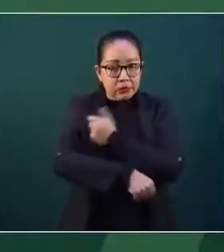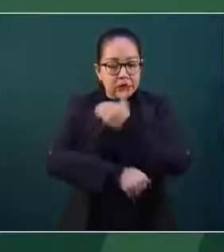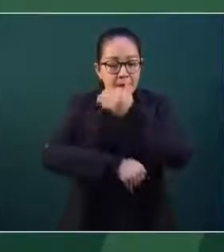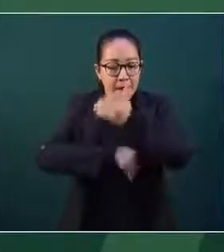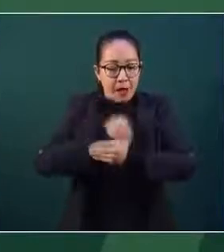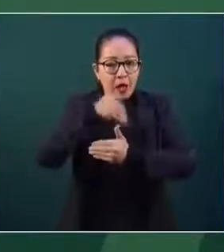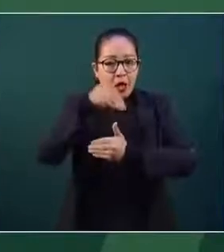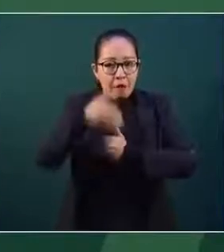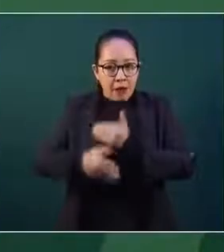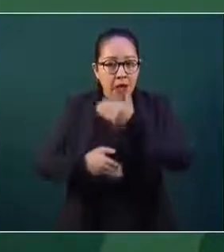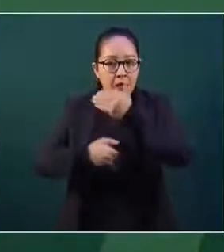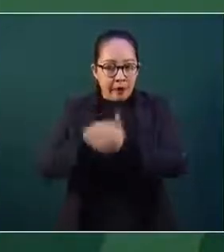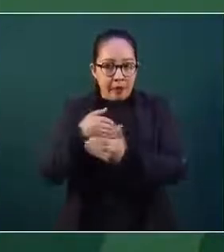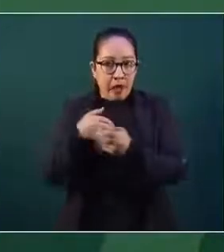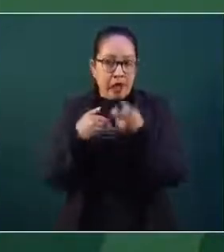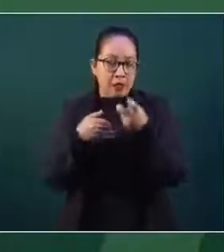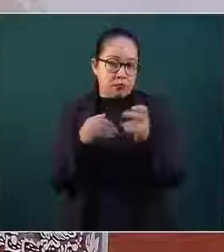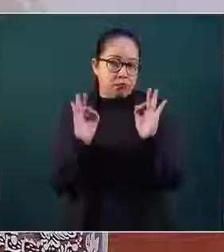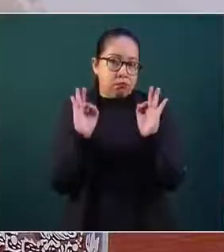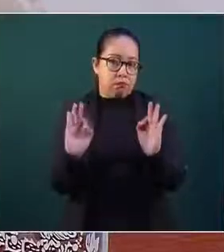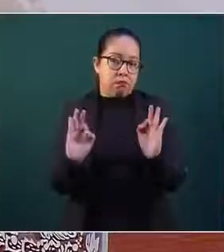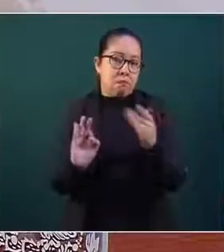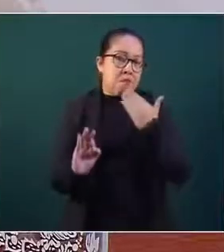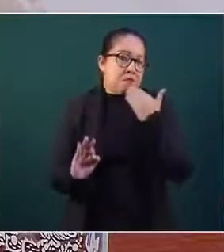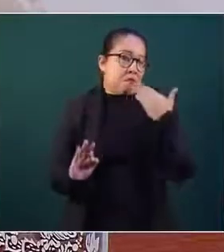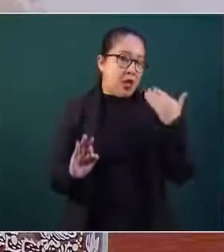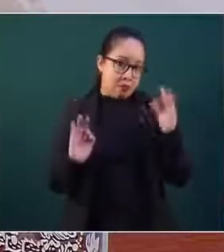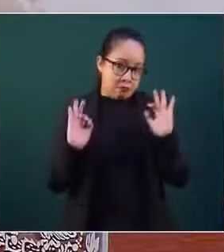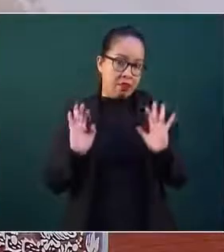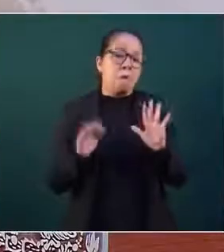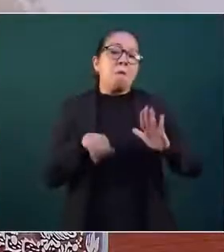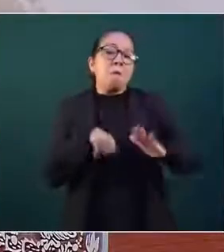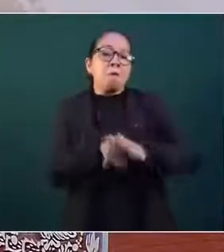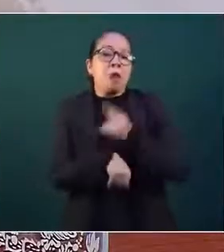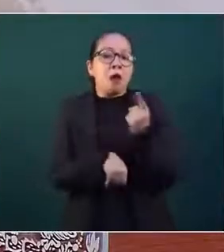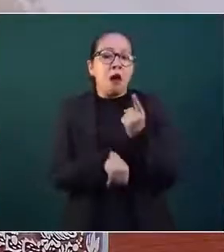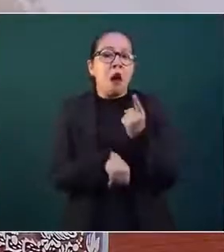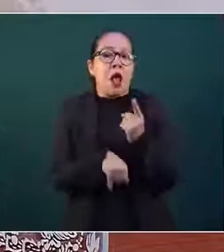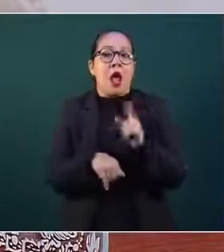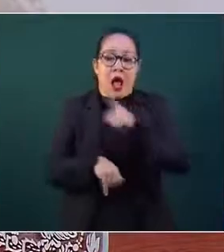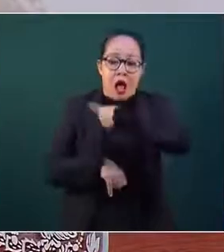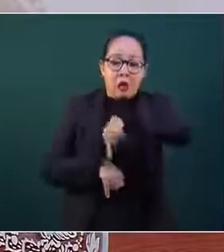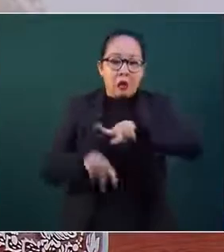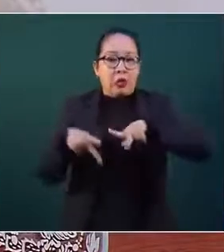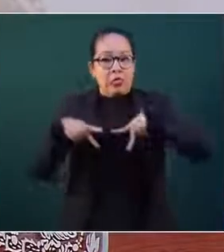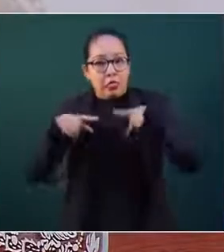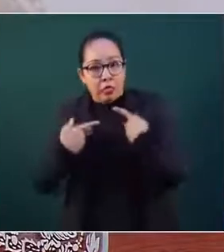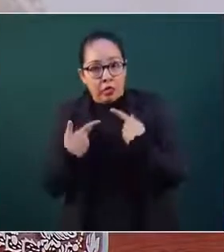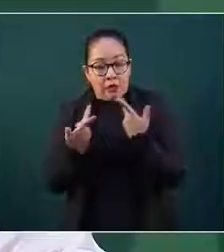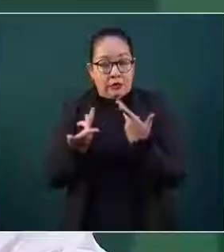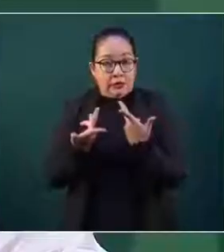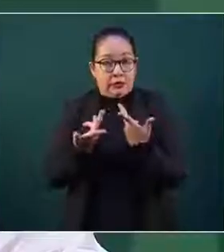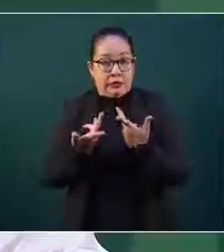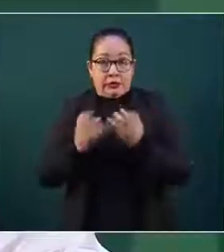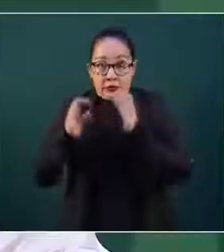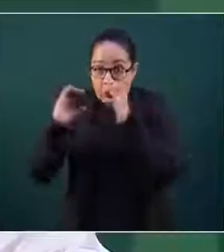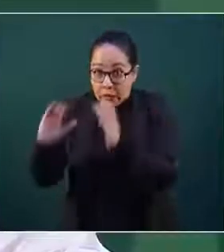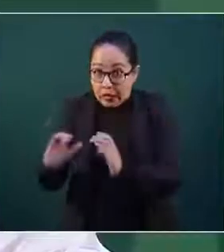porque se protegió a los más vulnerables, y ahora,